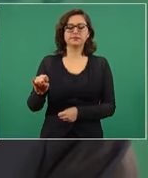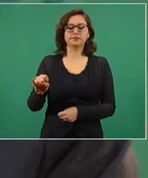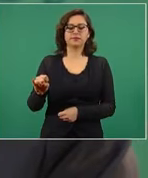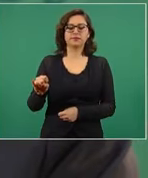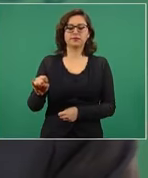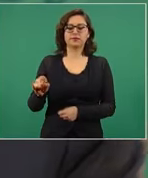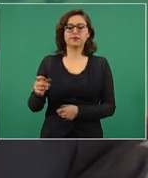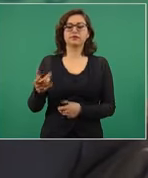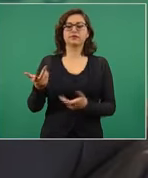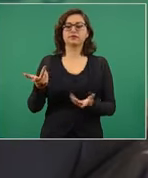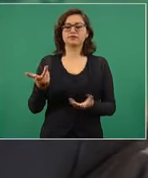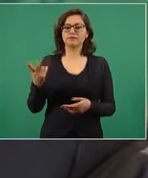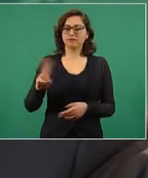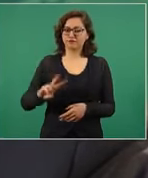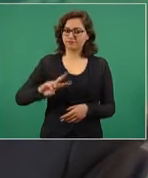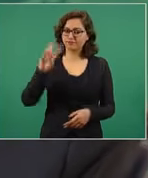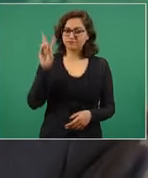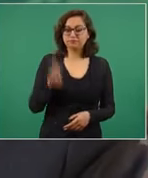muy